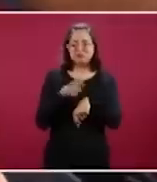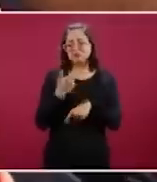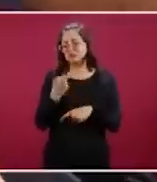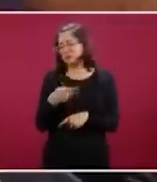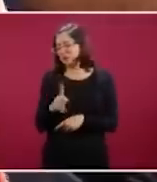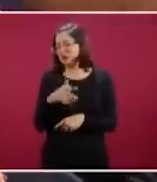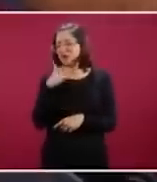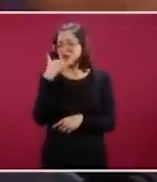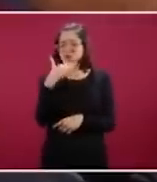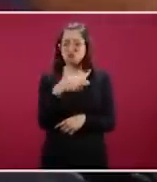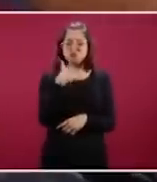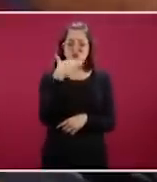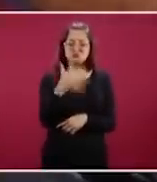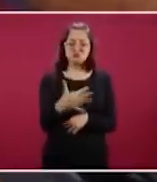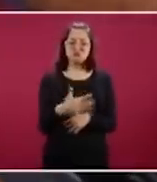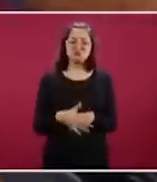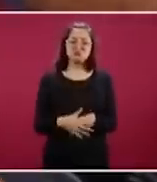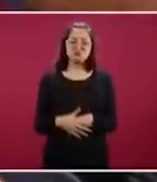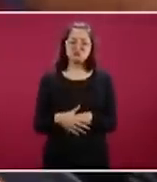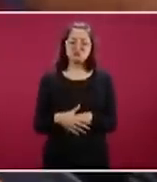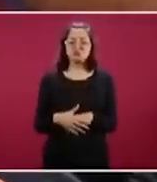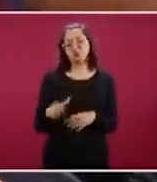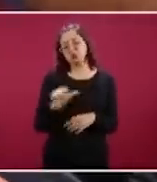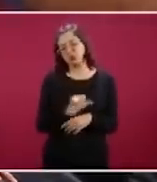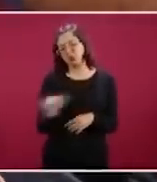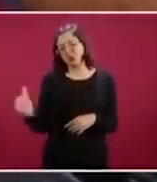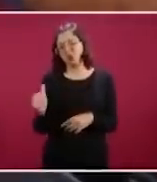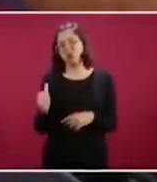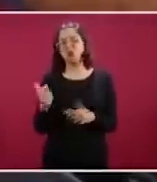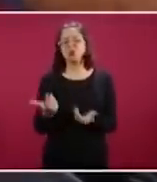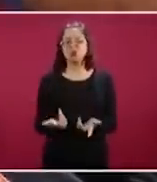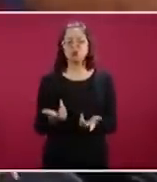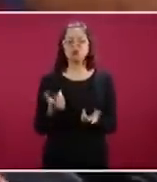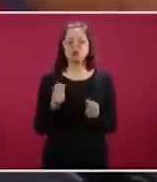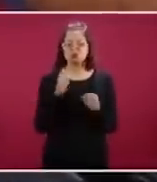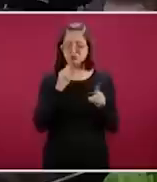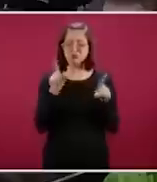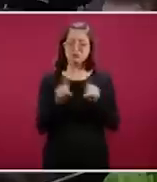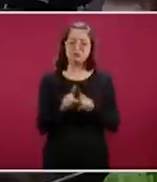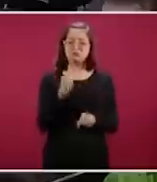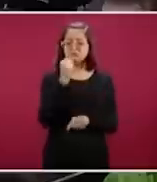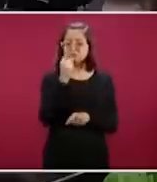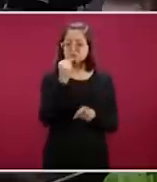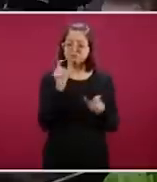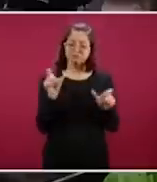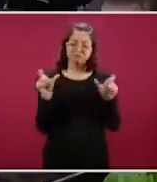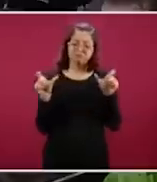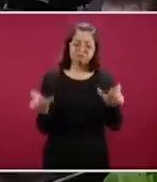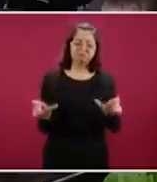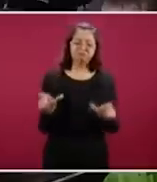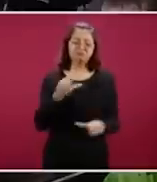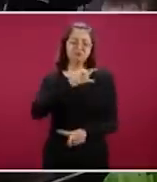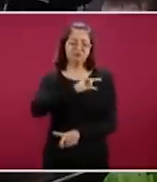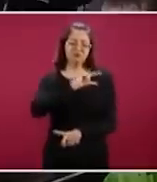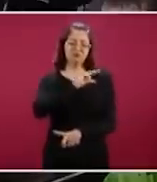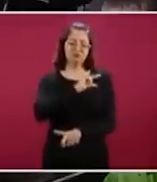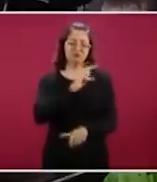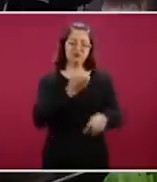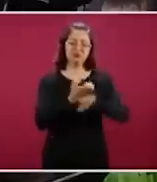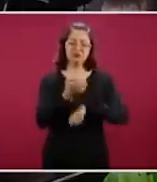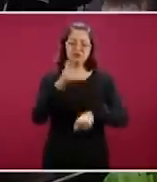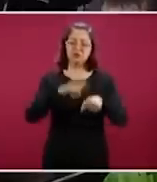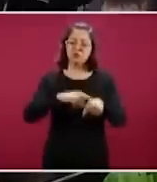corrupción ha pasado también de otra manera en Sinaloa, como es las escoltas. Se pagan los policías, los oficiales, tanto estatales